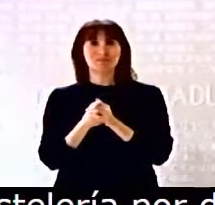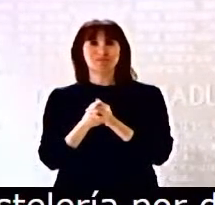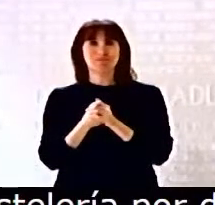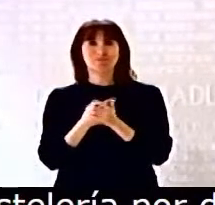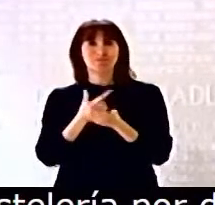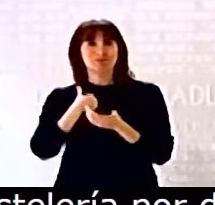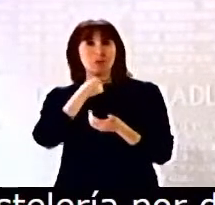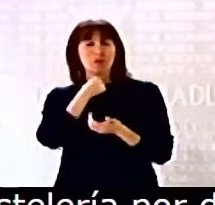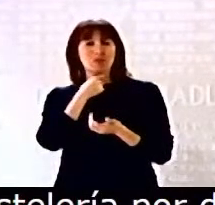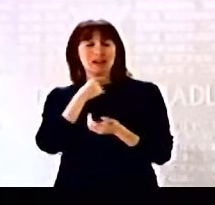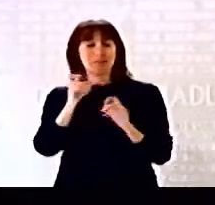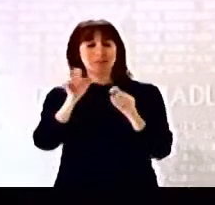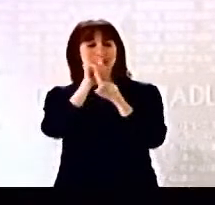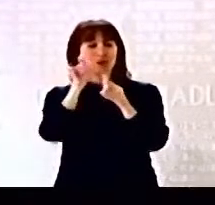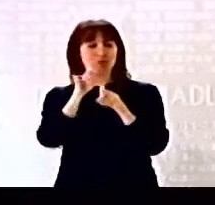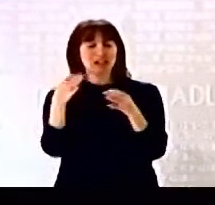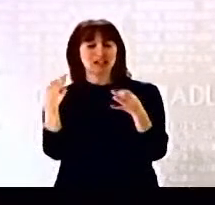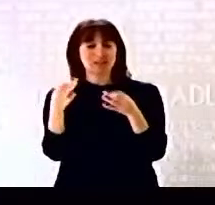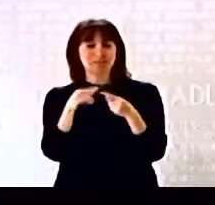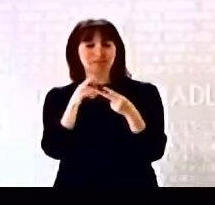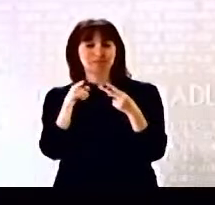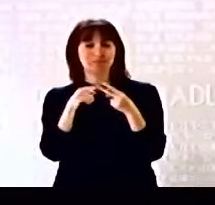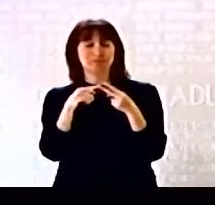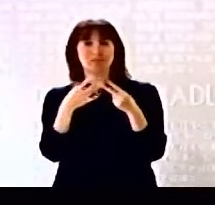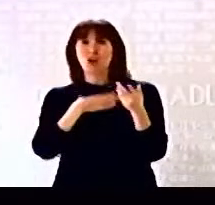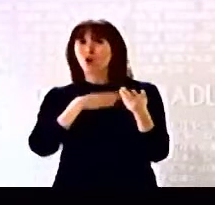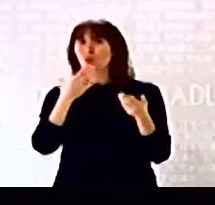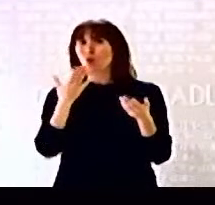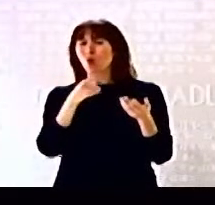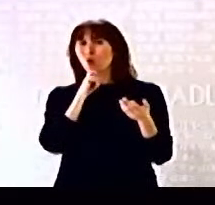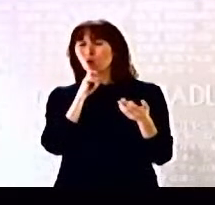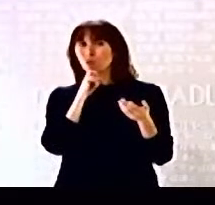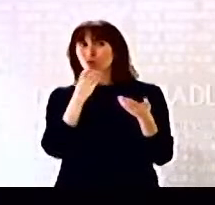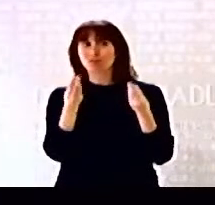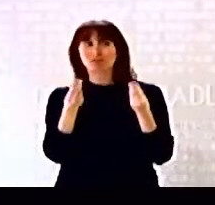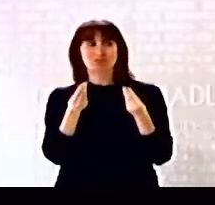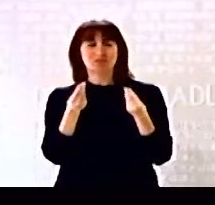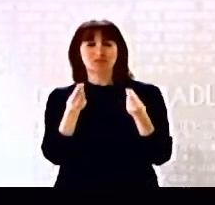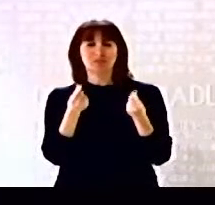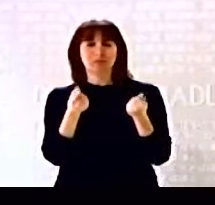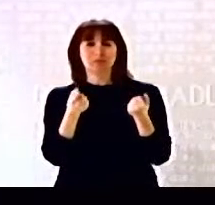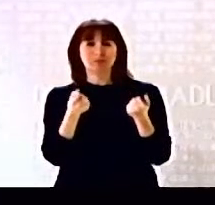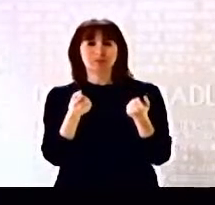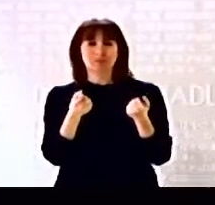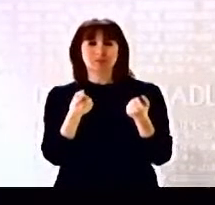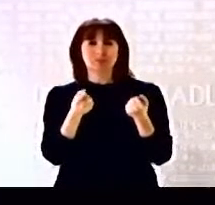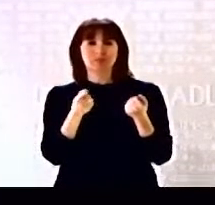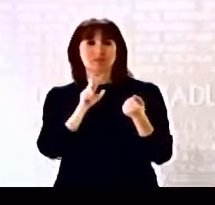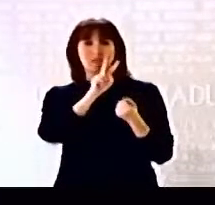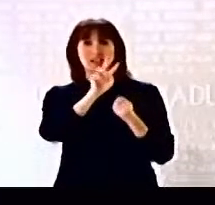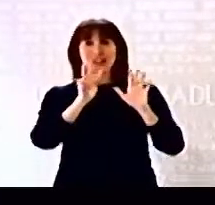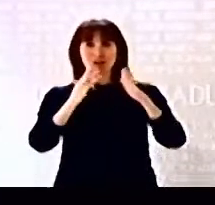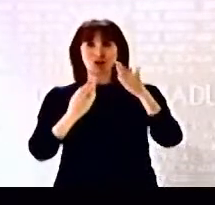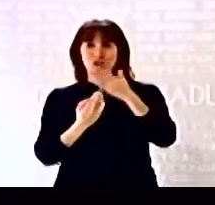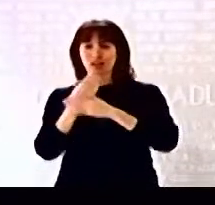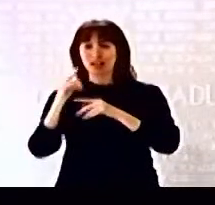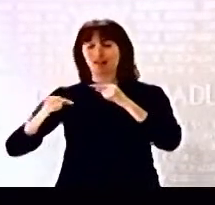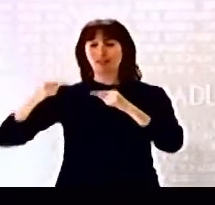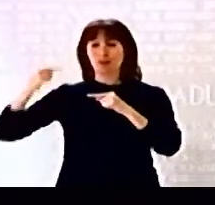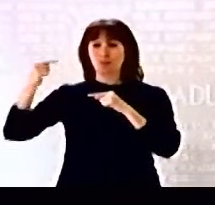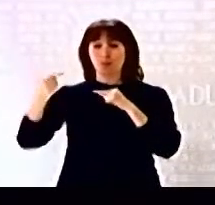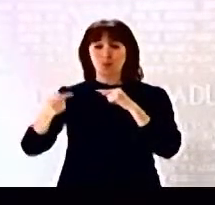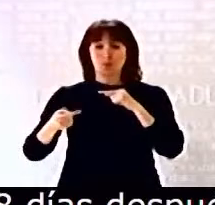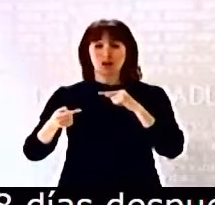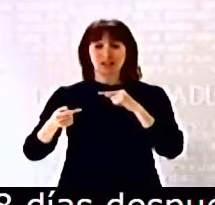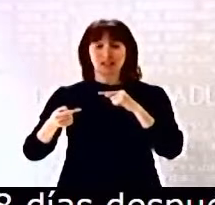Me gustaría también preguntarle cómo es posible que 28 días después de